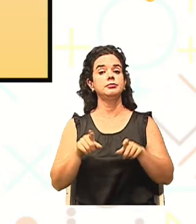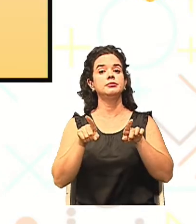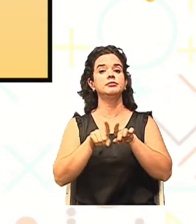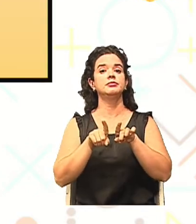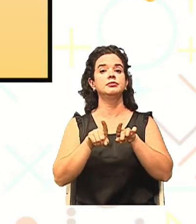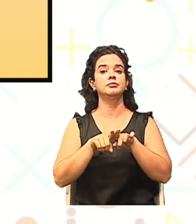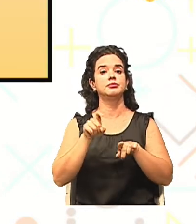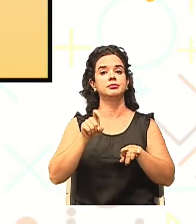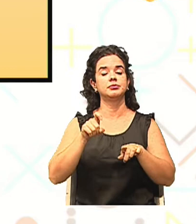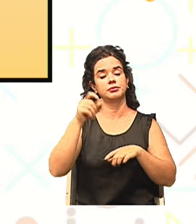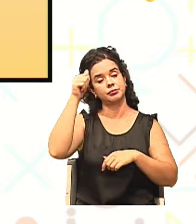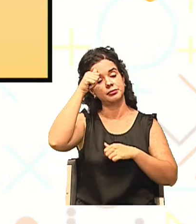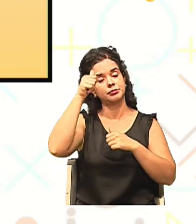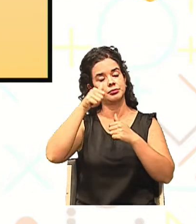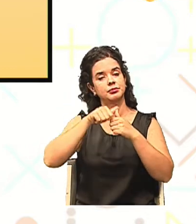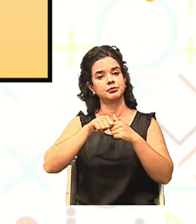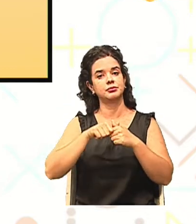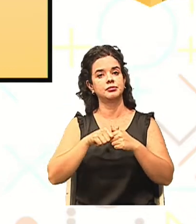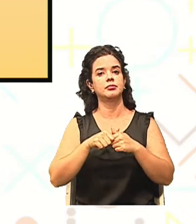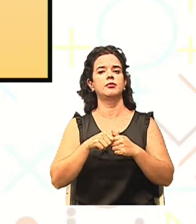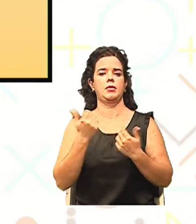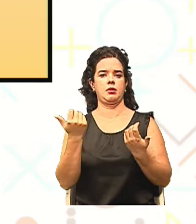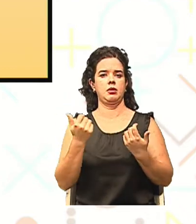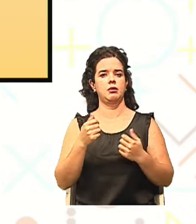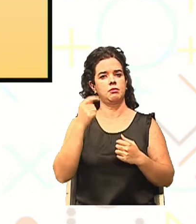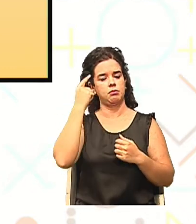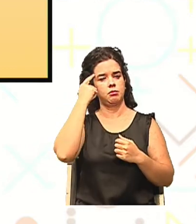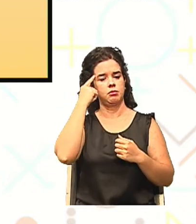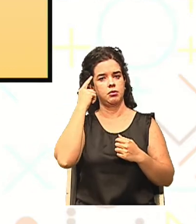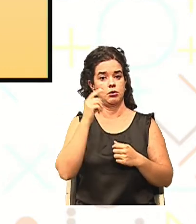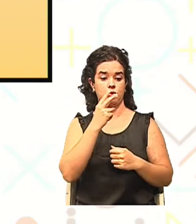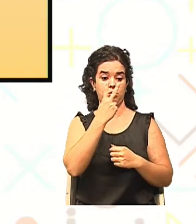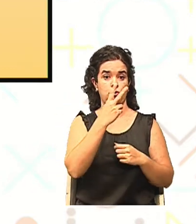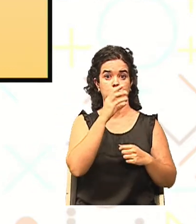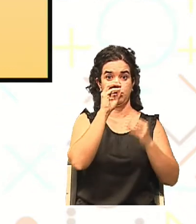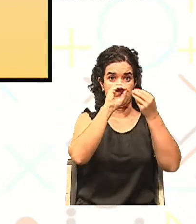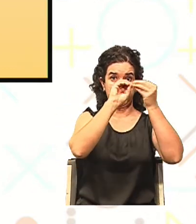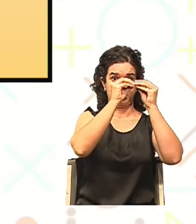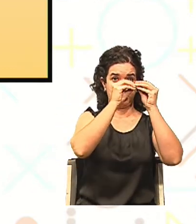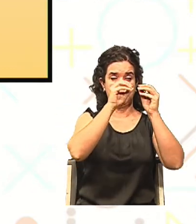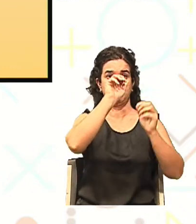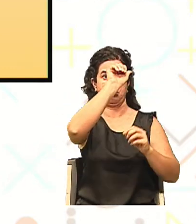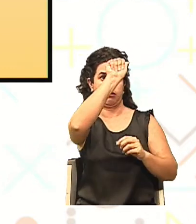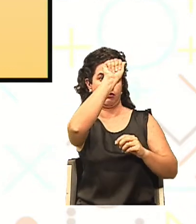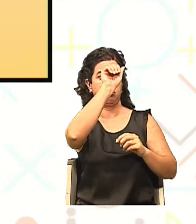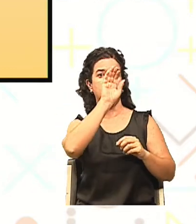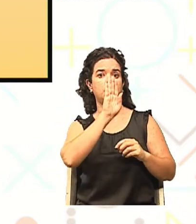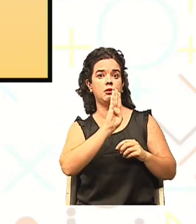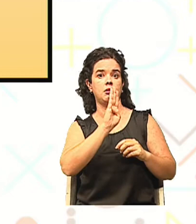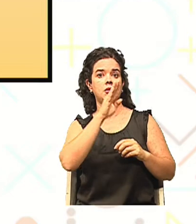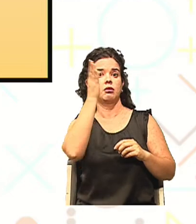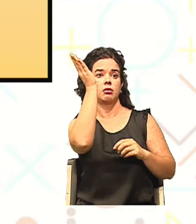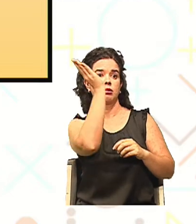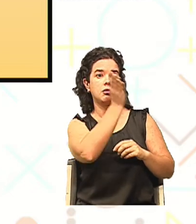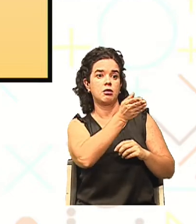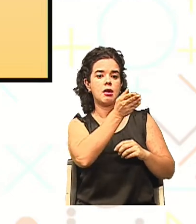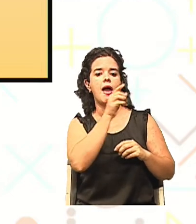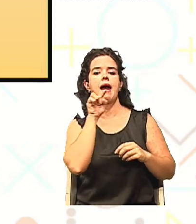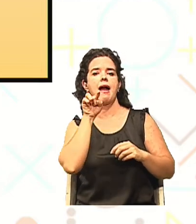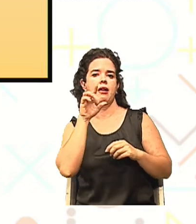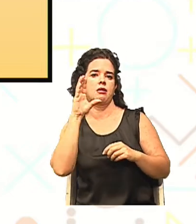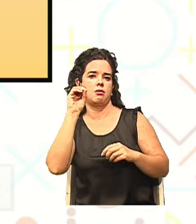También debemos recordar que la razón entre dos números A y B es el cociente entre